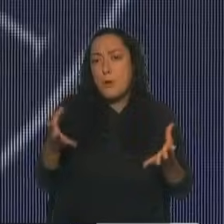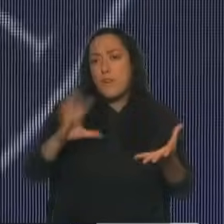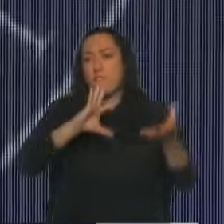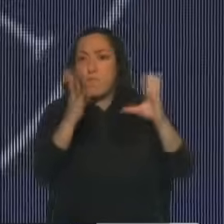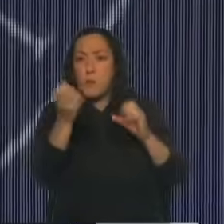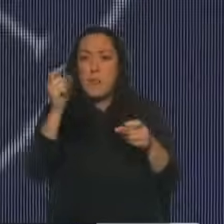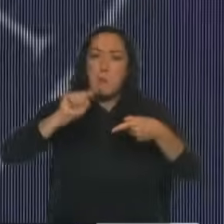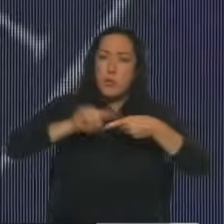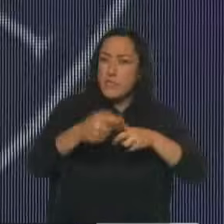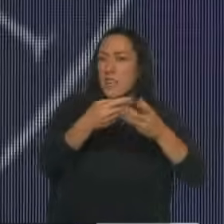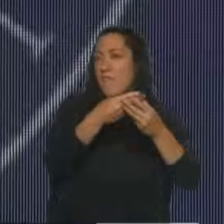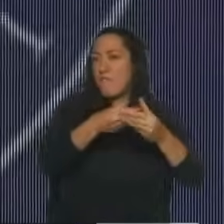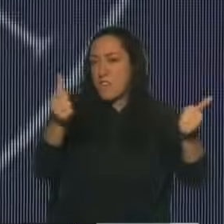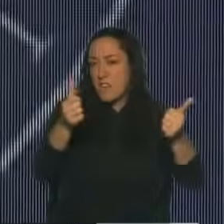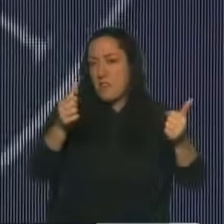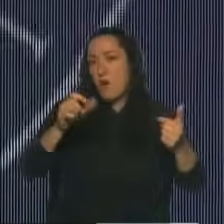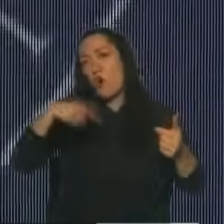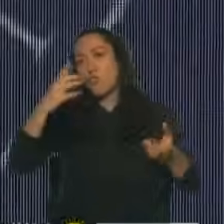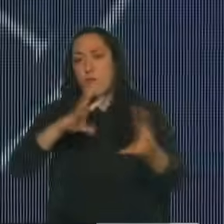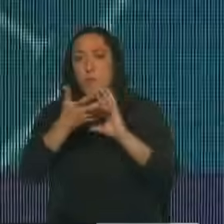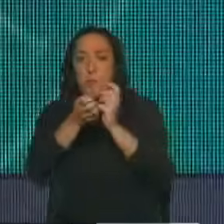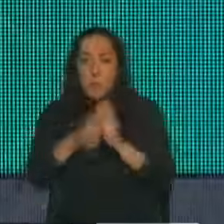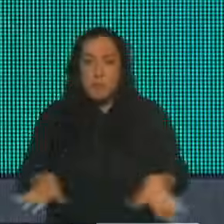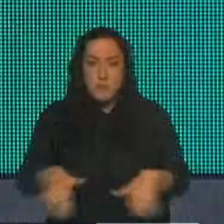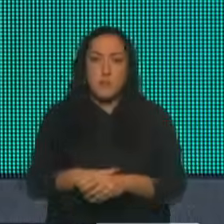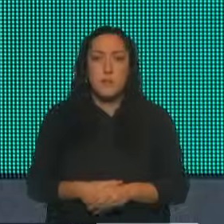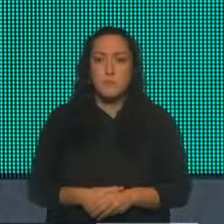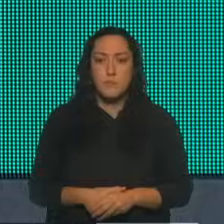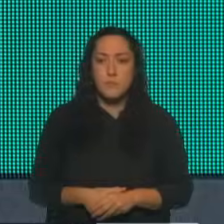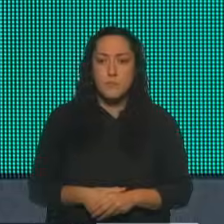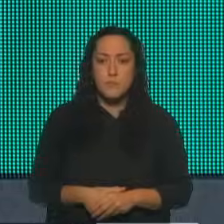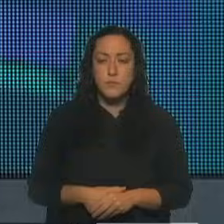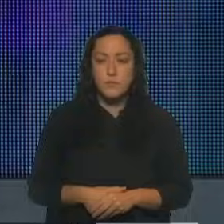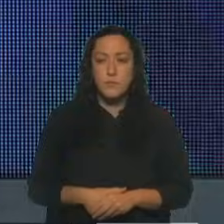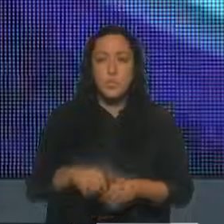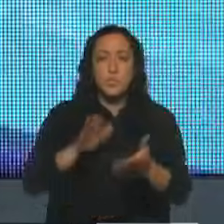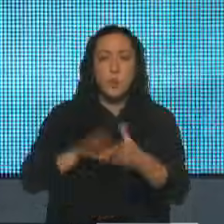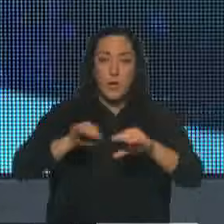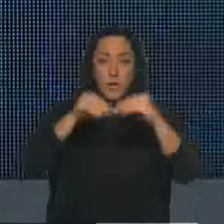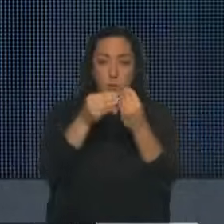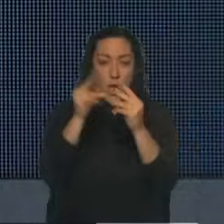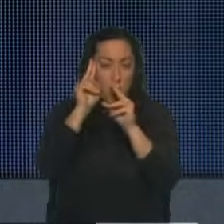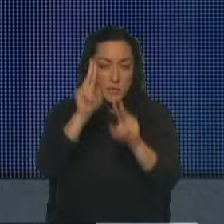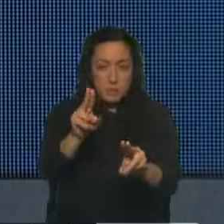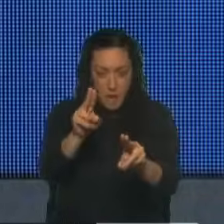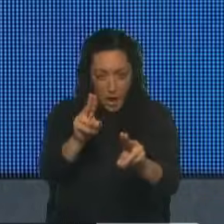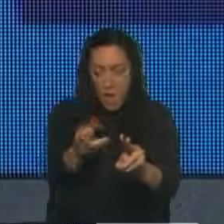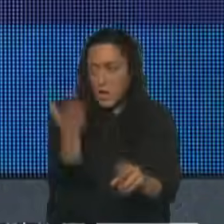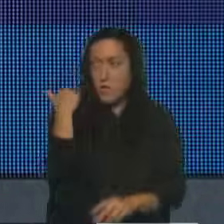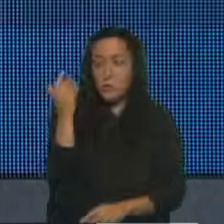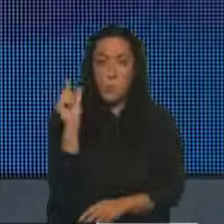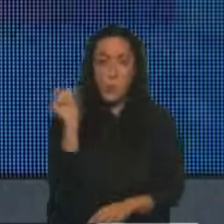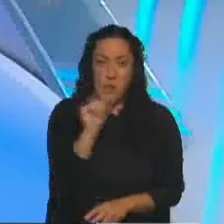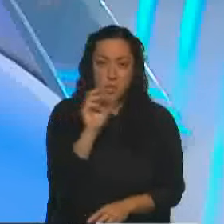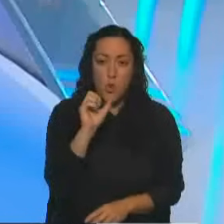de hacer política y comienza otra. Esto de respetar resultados, hoy hace un ratito,